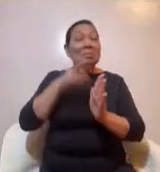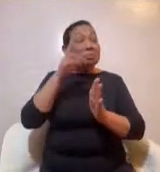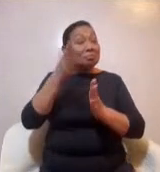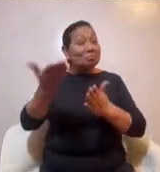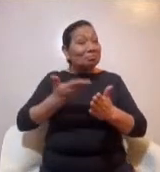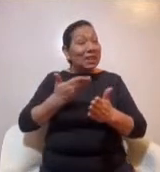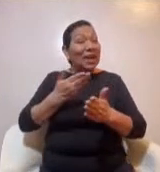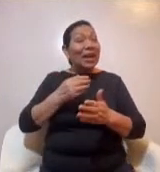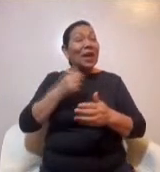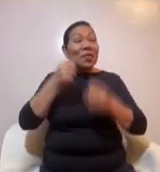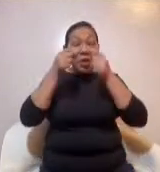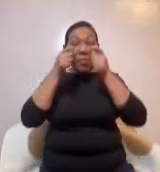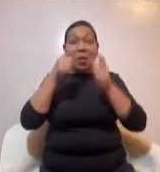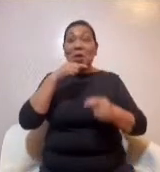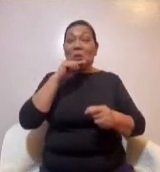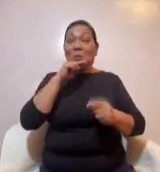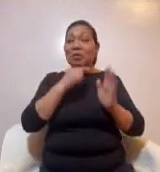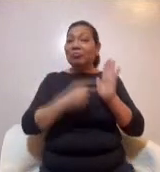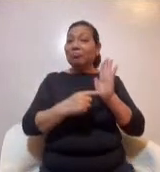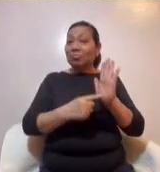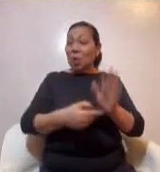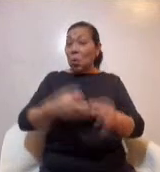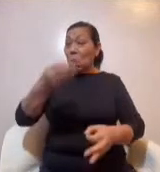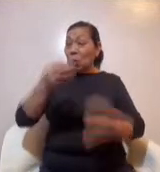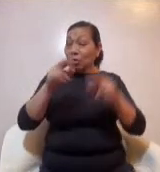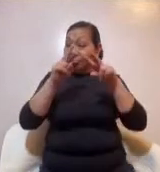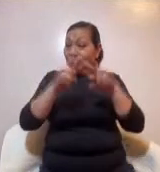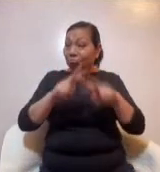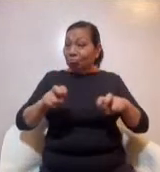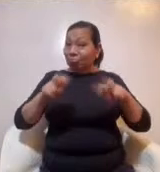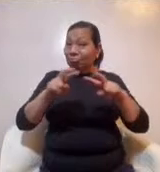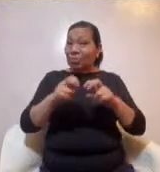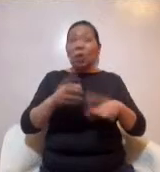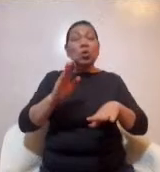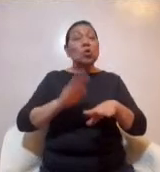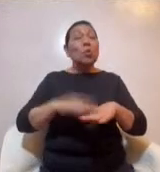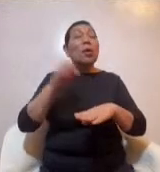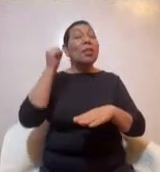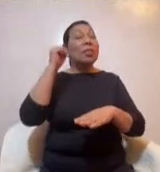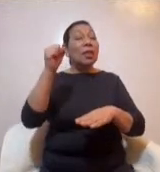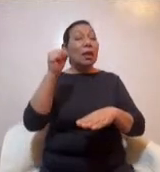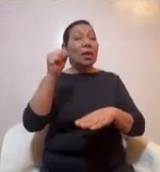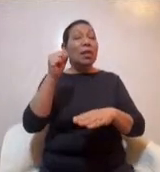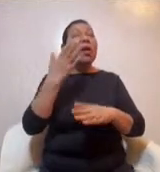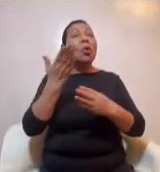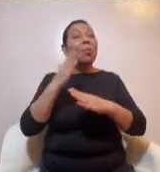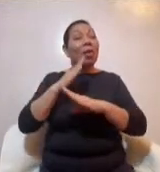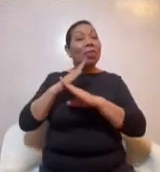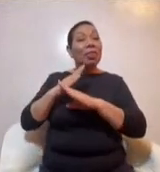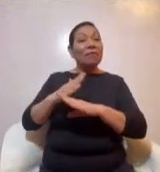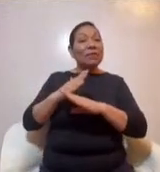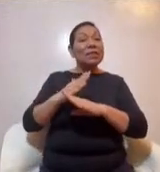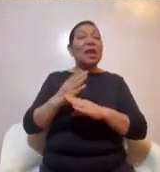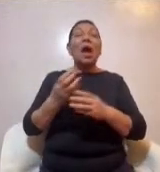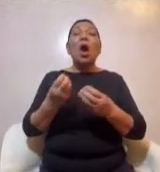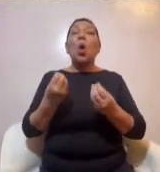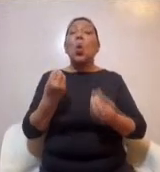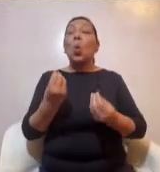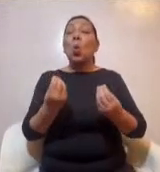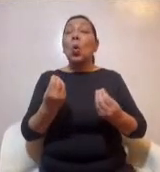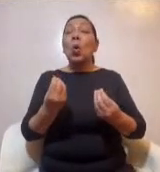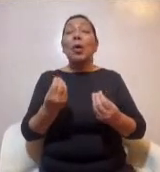Seguimos con el programa Ruchari Guarmi. La sentencia que estamos analizando es sobre el derecho de defensa,